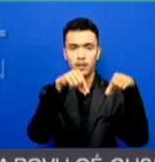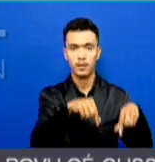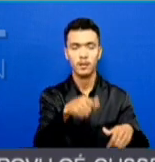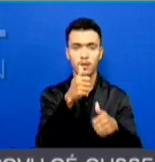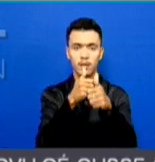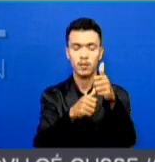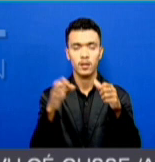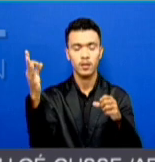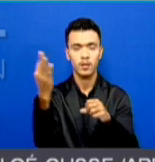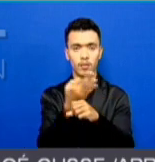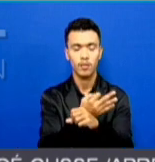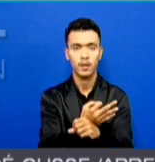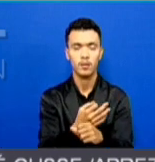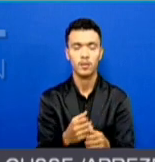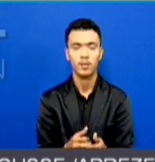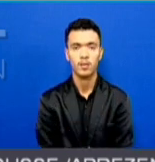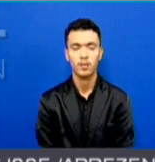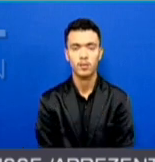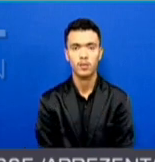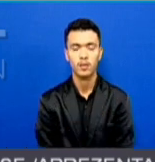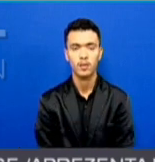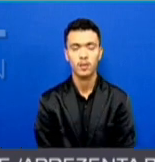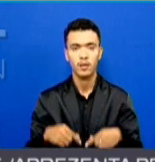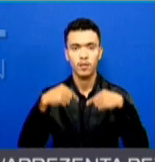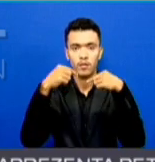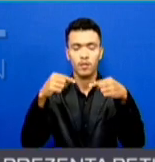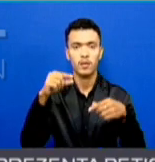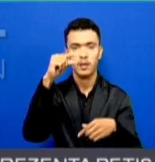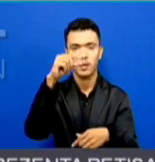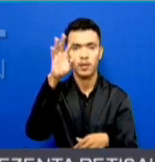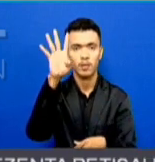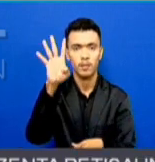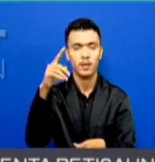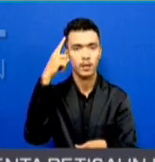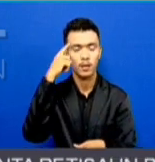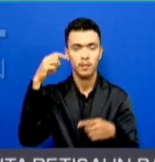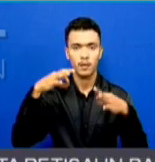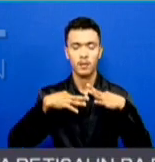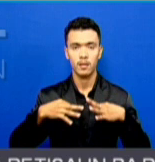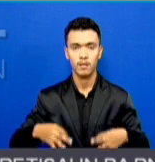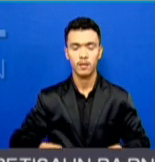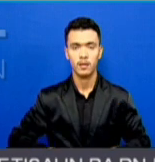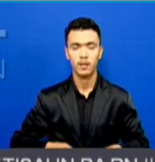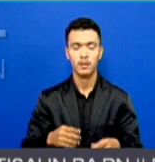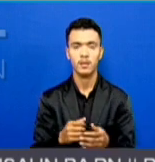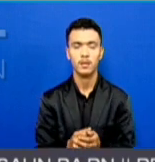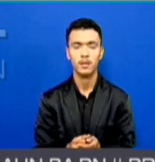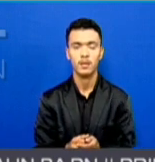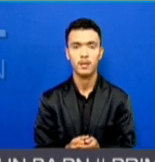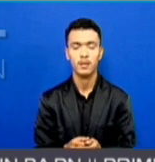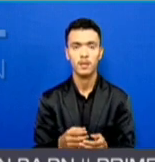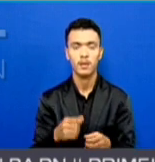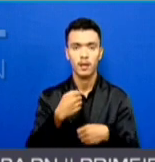ba documentos, ho indedau tenya tama graung hal tambahnya deficiency fisik nebe total dia lah halu buat direktur kalera rora musla